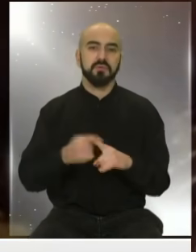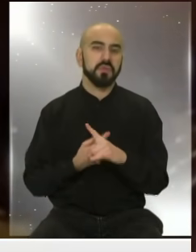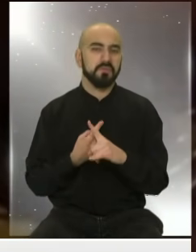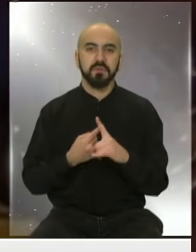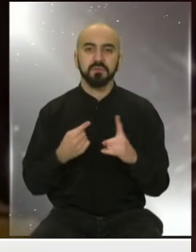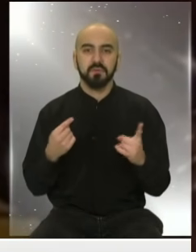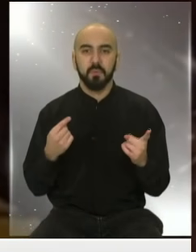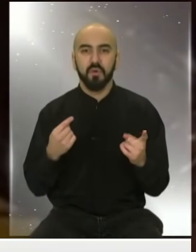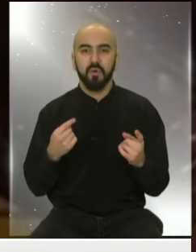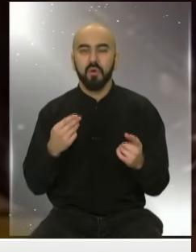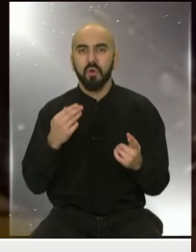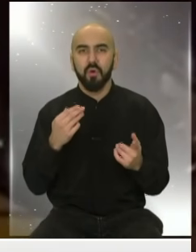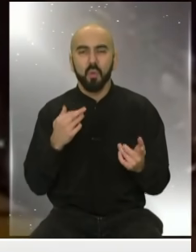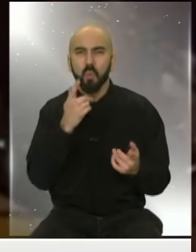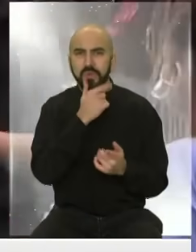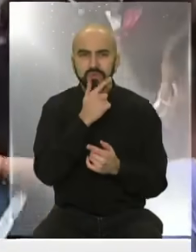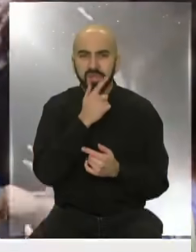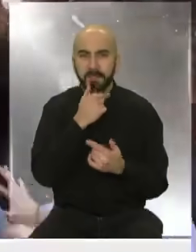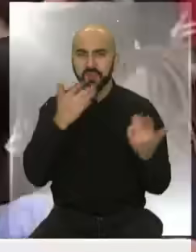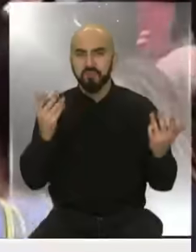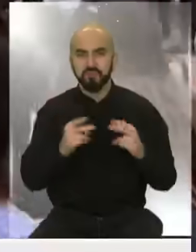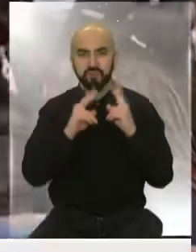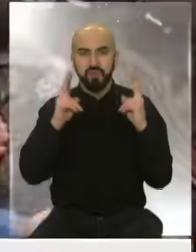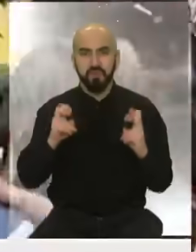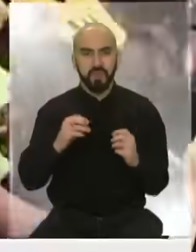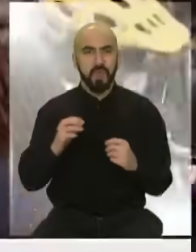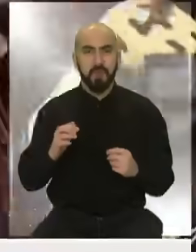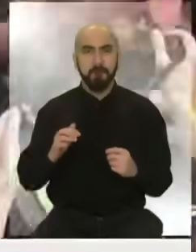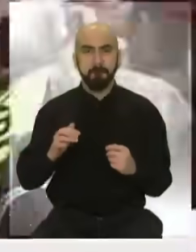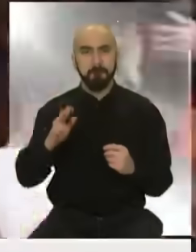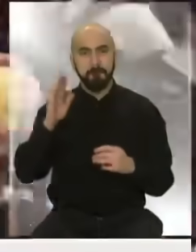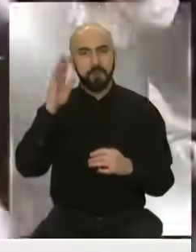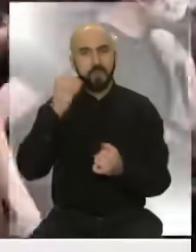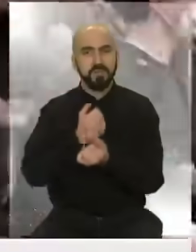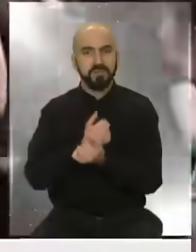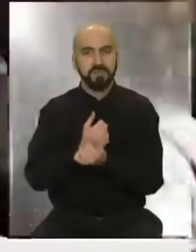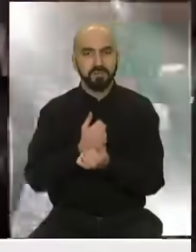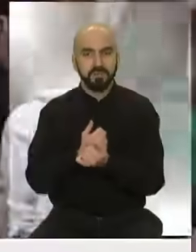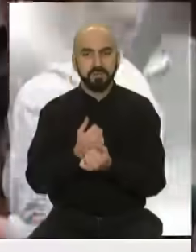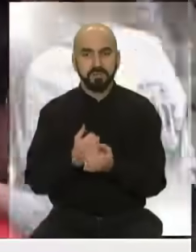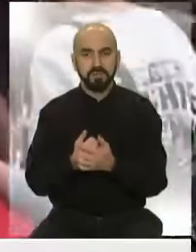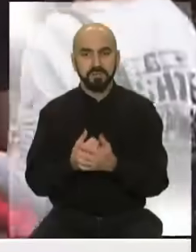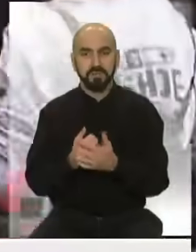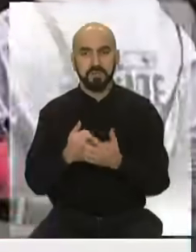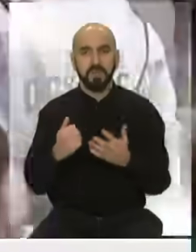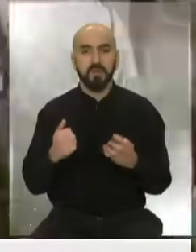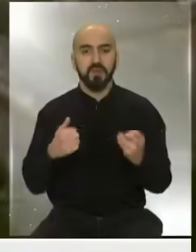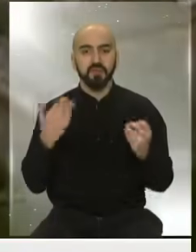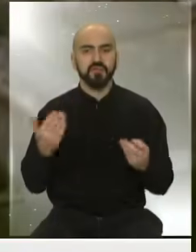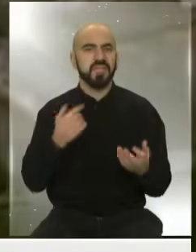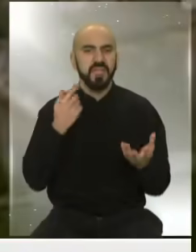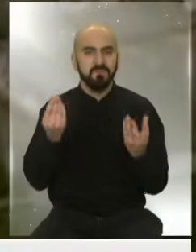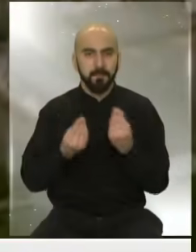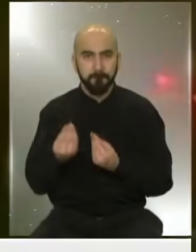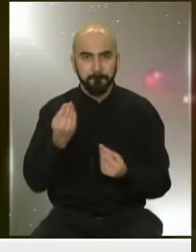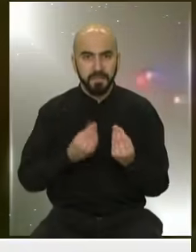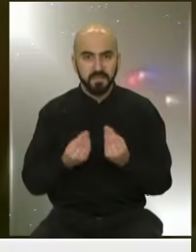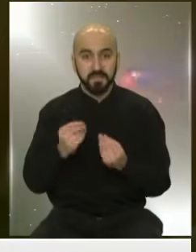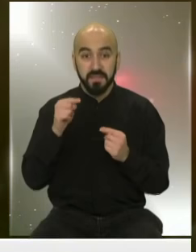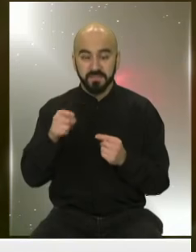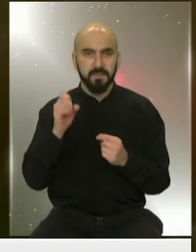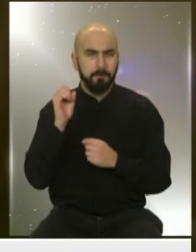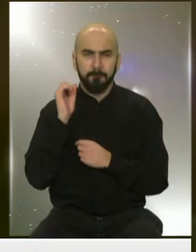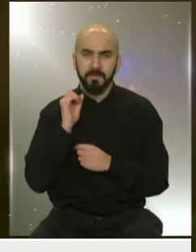cuestionamiento respecto a las decisiones que se están tomando de parte de la policía. Y la tensión social, ¿esto qué va a hacer? Va a radicalizar aún más